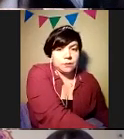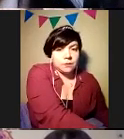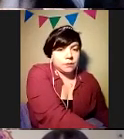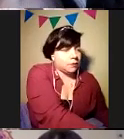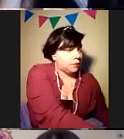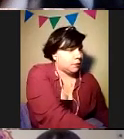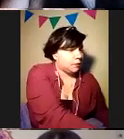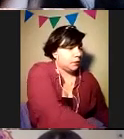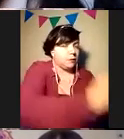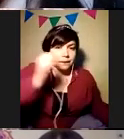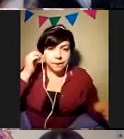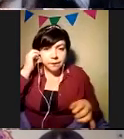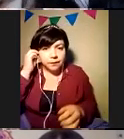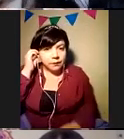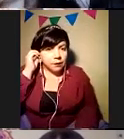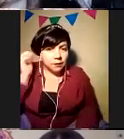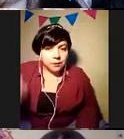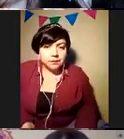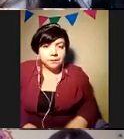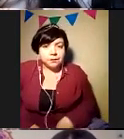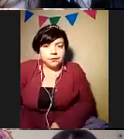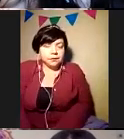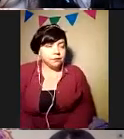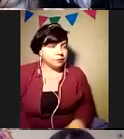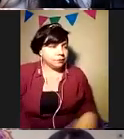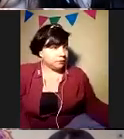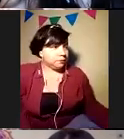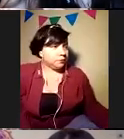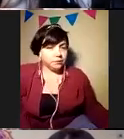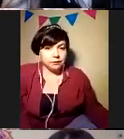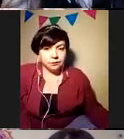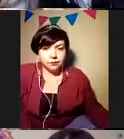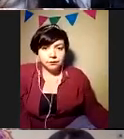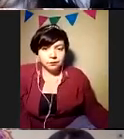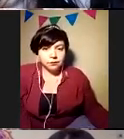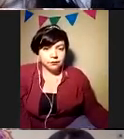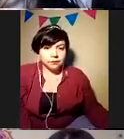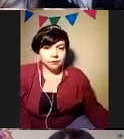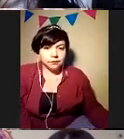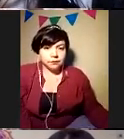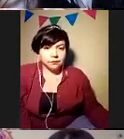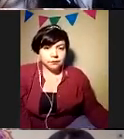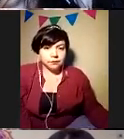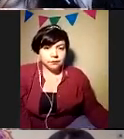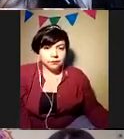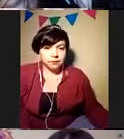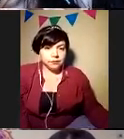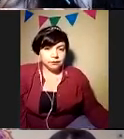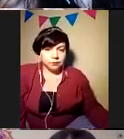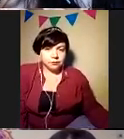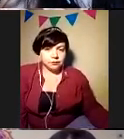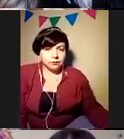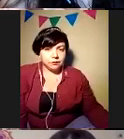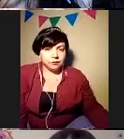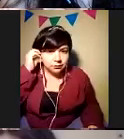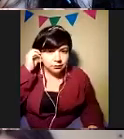pedir la palabra también a través del chat para activar sus micrófonos. Y también, por su seguridad, les vamos a pedir no abrir ni